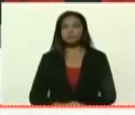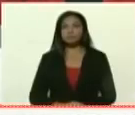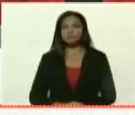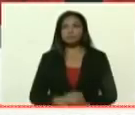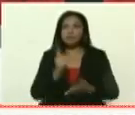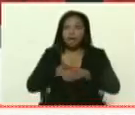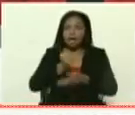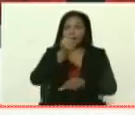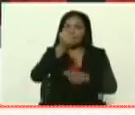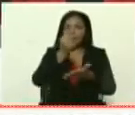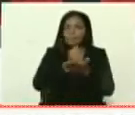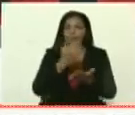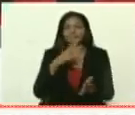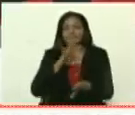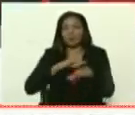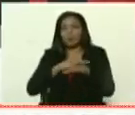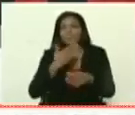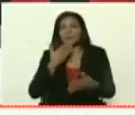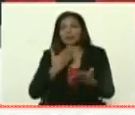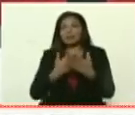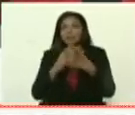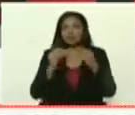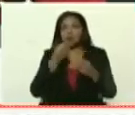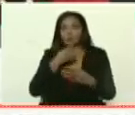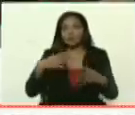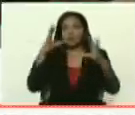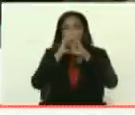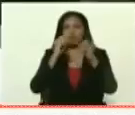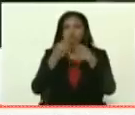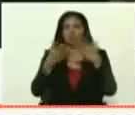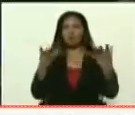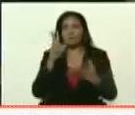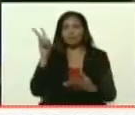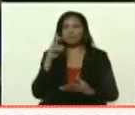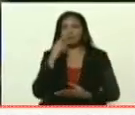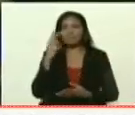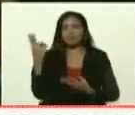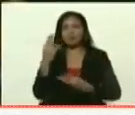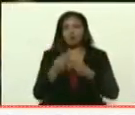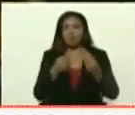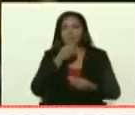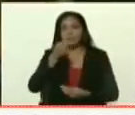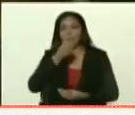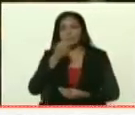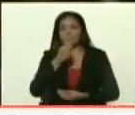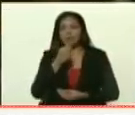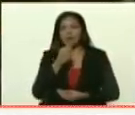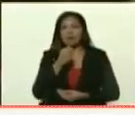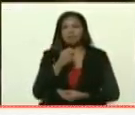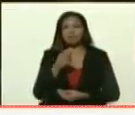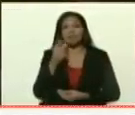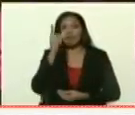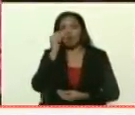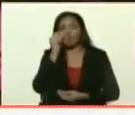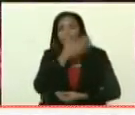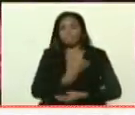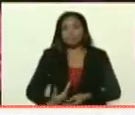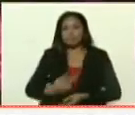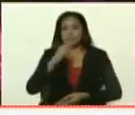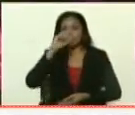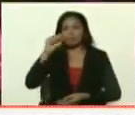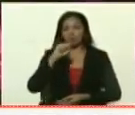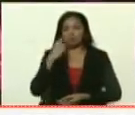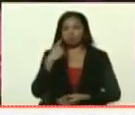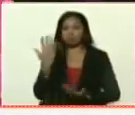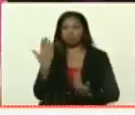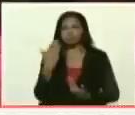Amén, digo, gracias. Buenas noches pues a toda Venezuela, gracias. Bien, escuchaban entonces allí las declaraciones del presidente de la República Bolivariana de Venezuela, Nicolás